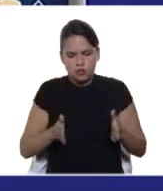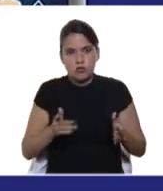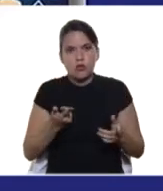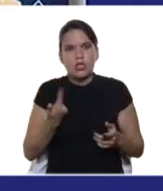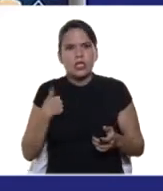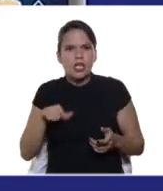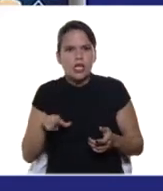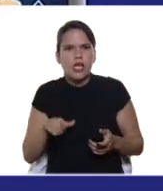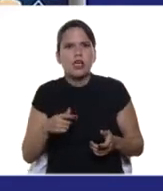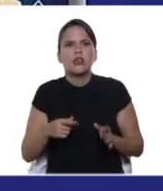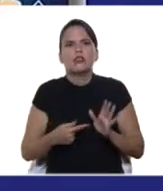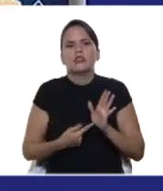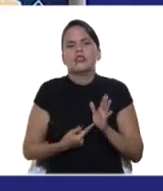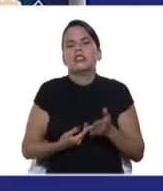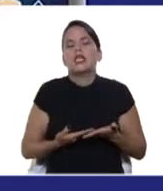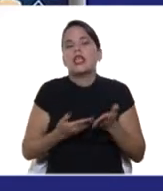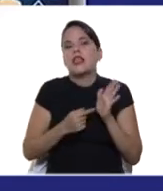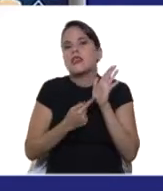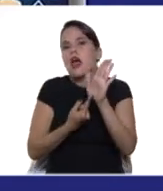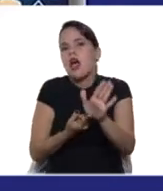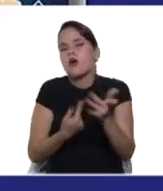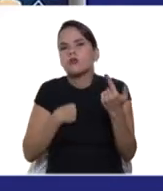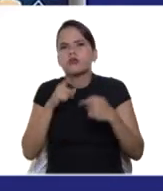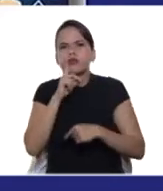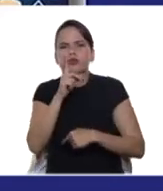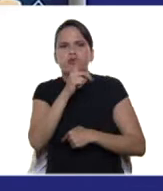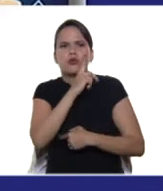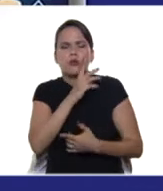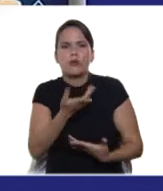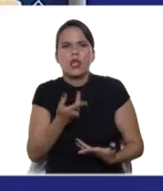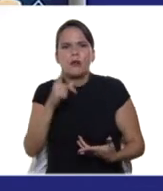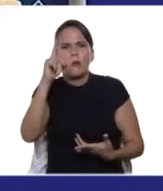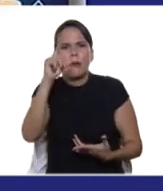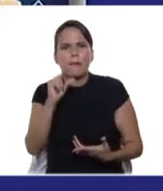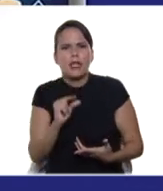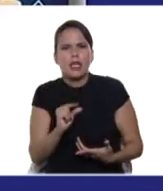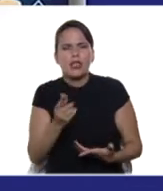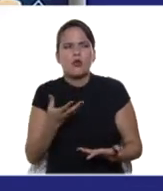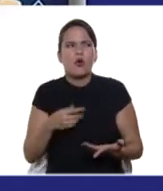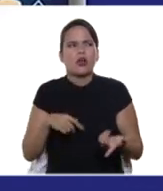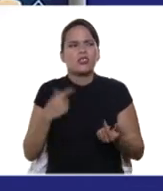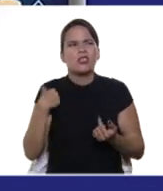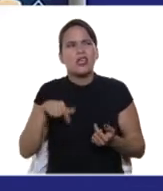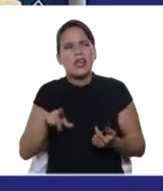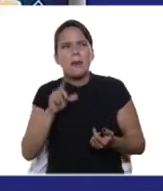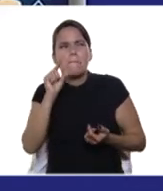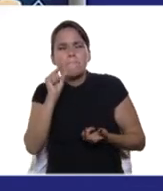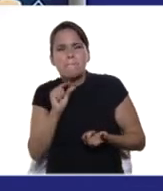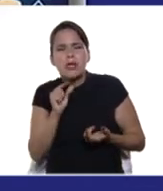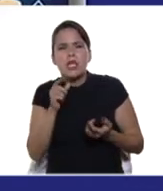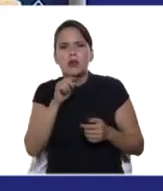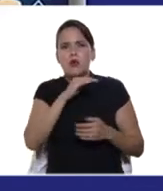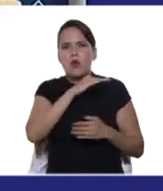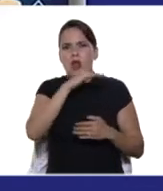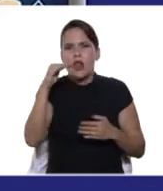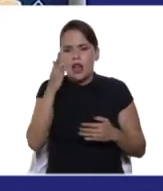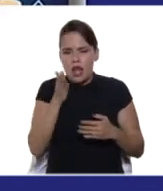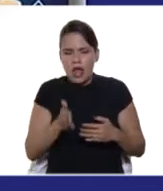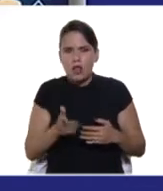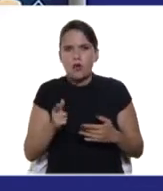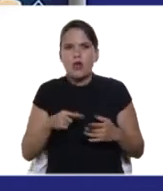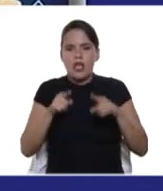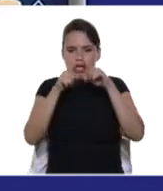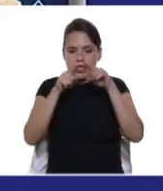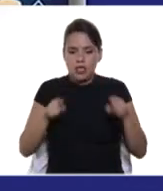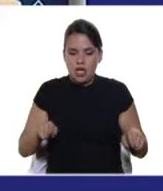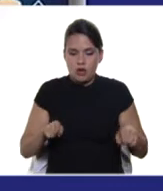nombre. El polígono más pequeño o de menor número de lados, es el triángulo, que tiene 3